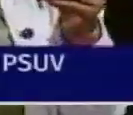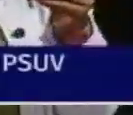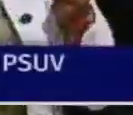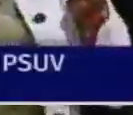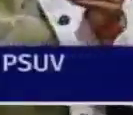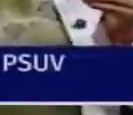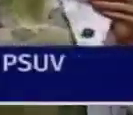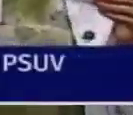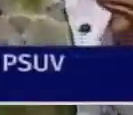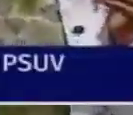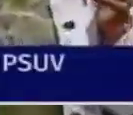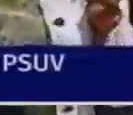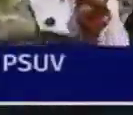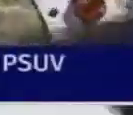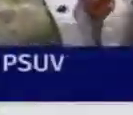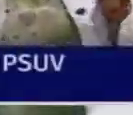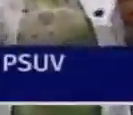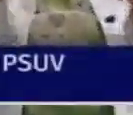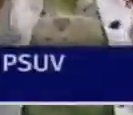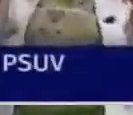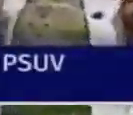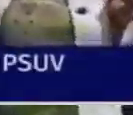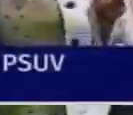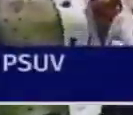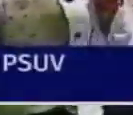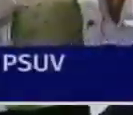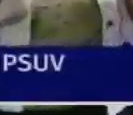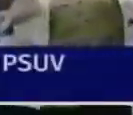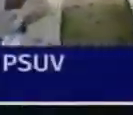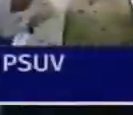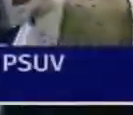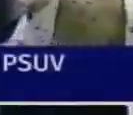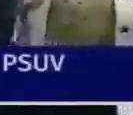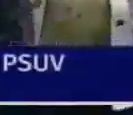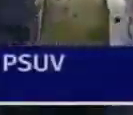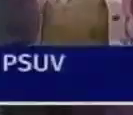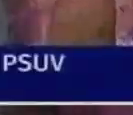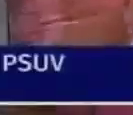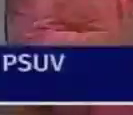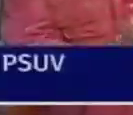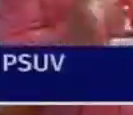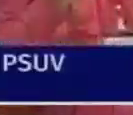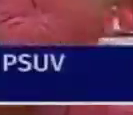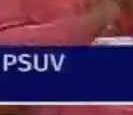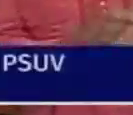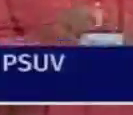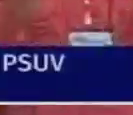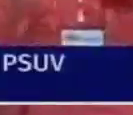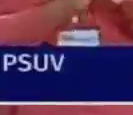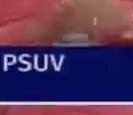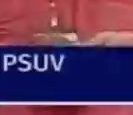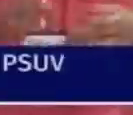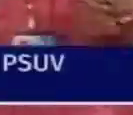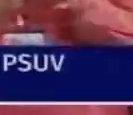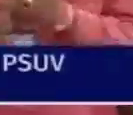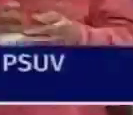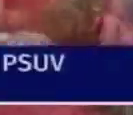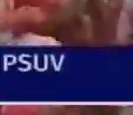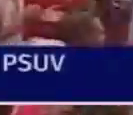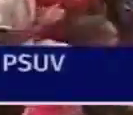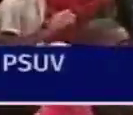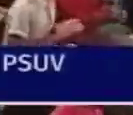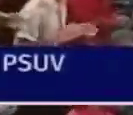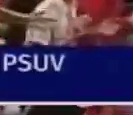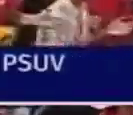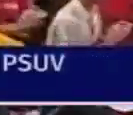montañas, para siempre tu imagen guerrillera y tu sangre